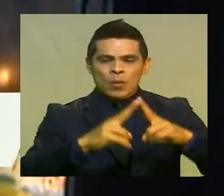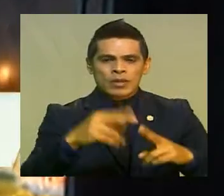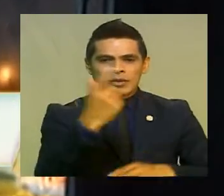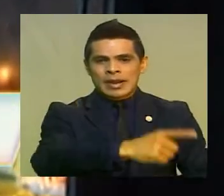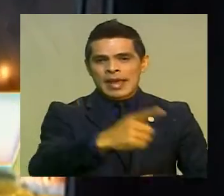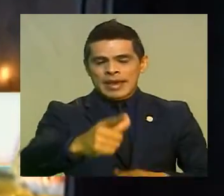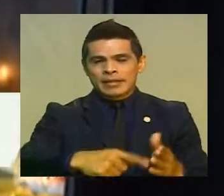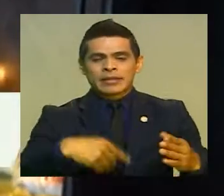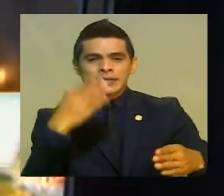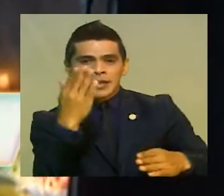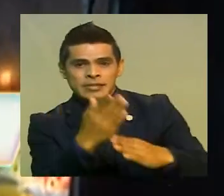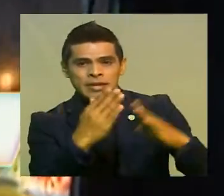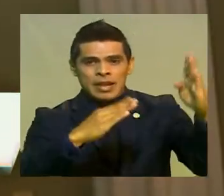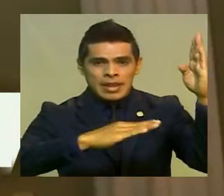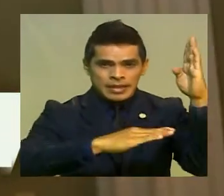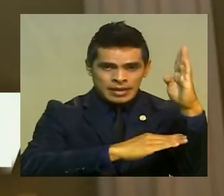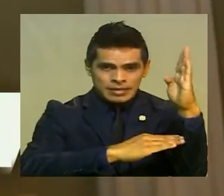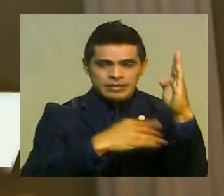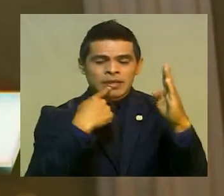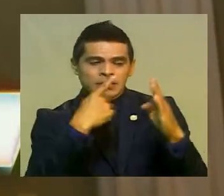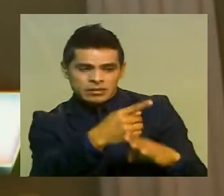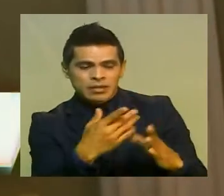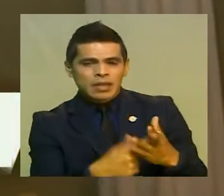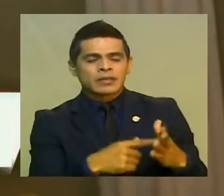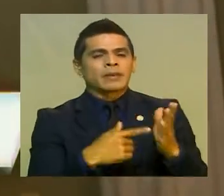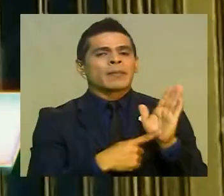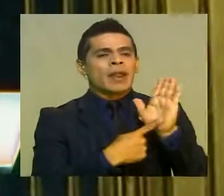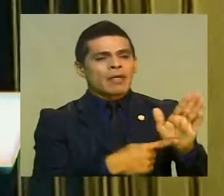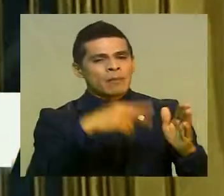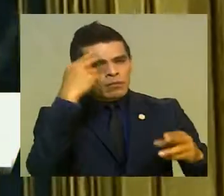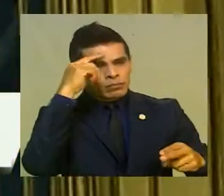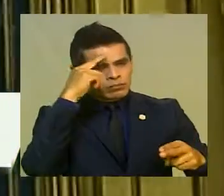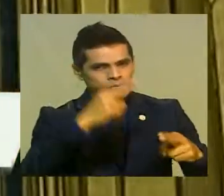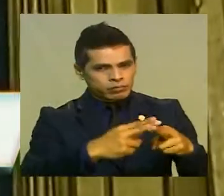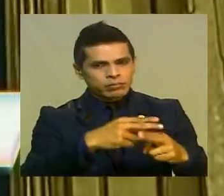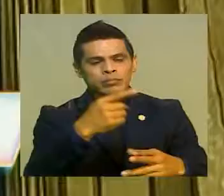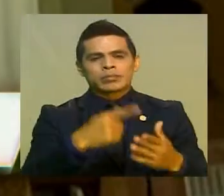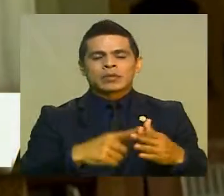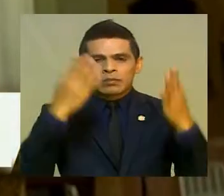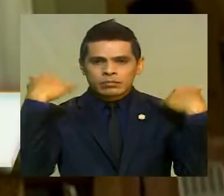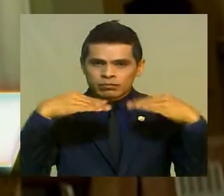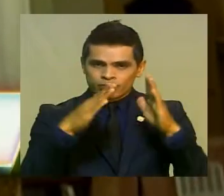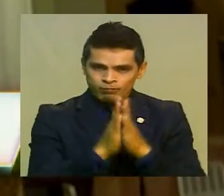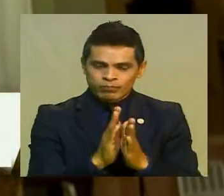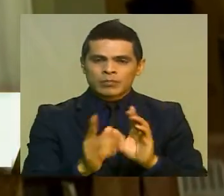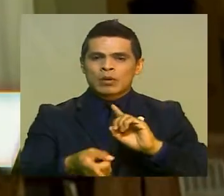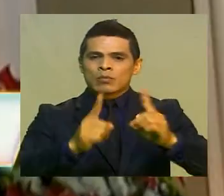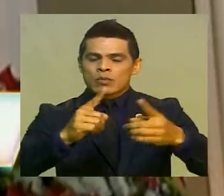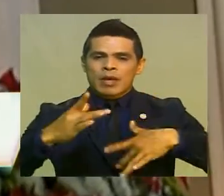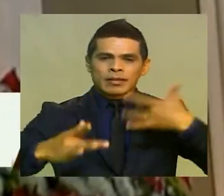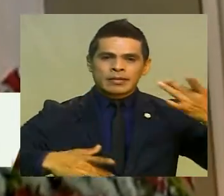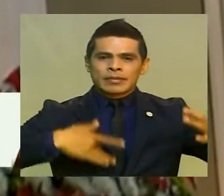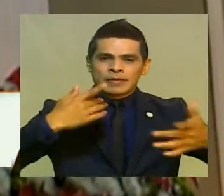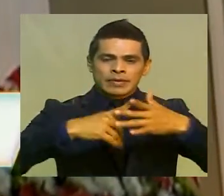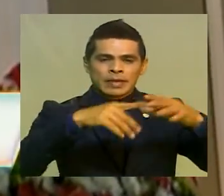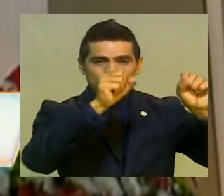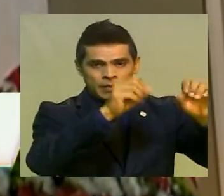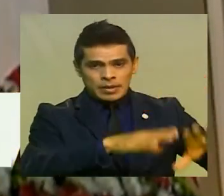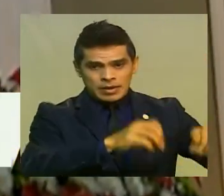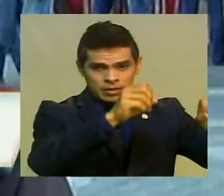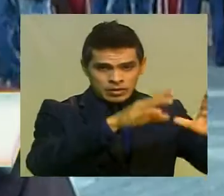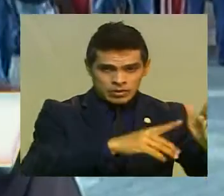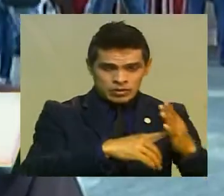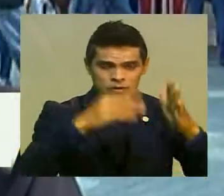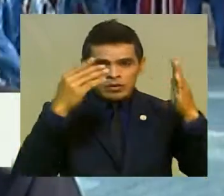la iglesia de la candelaria para demostrar su devoción y realizan diferentes actividades que tienen para venerar a la madre de dios